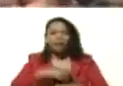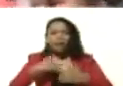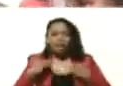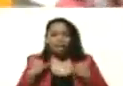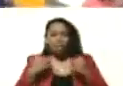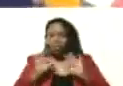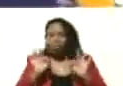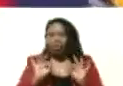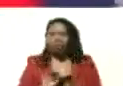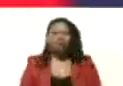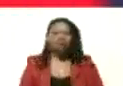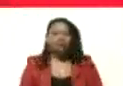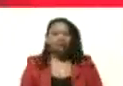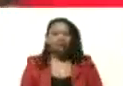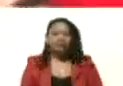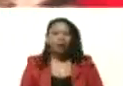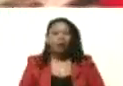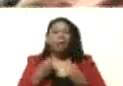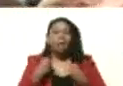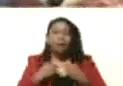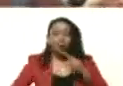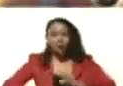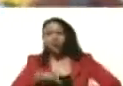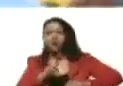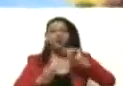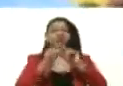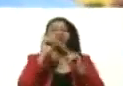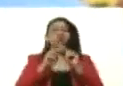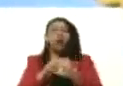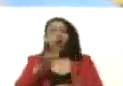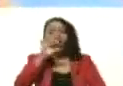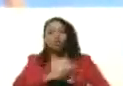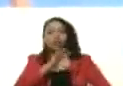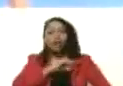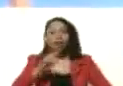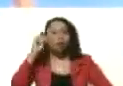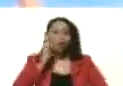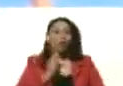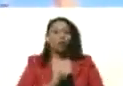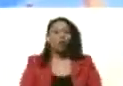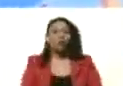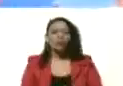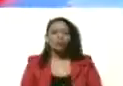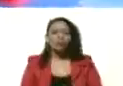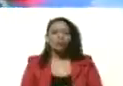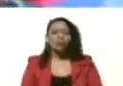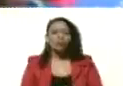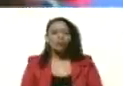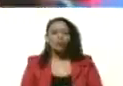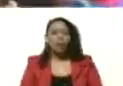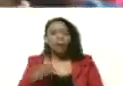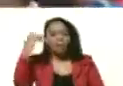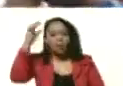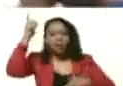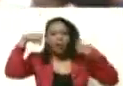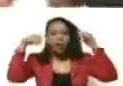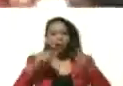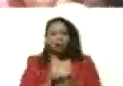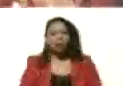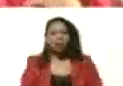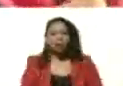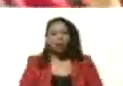incansablemente para construir el socialismo bolivariano. Por Chávez,